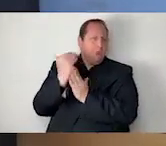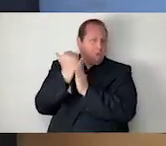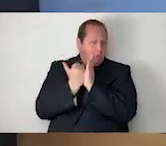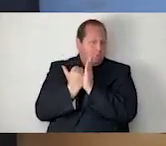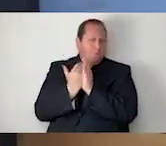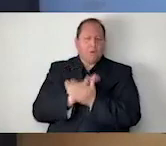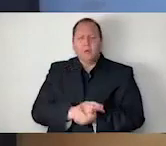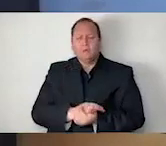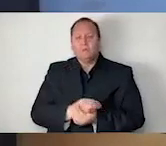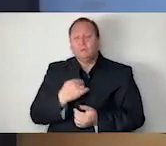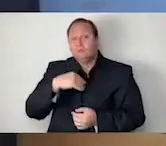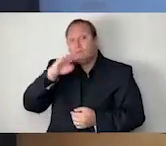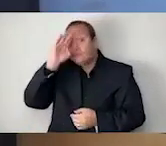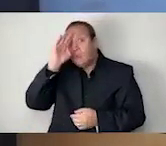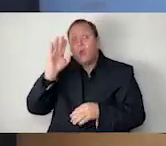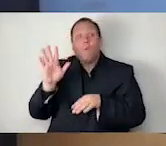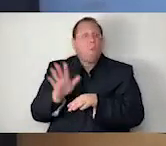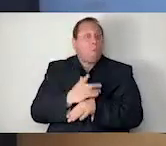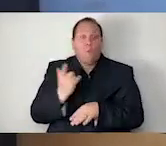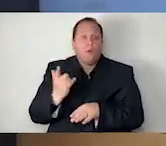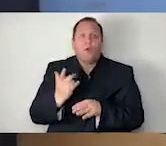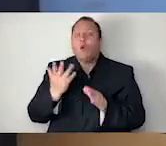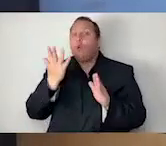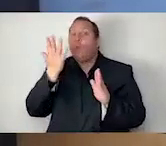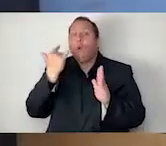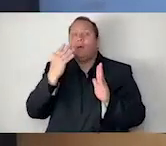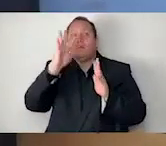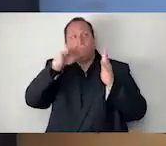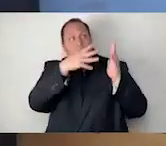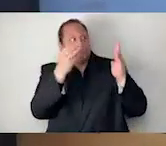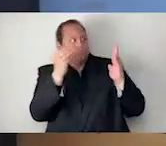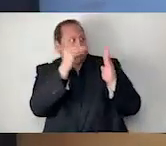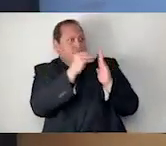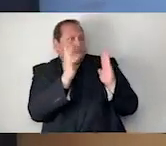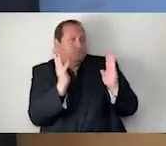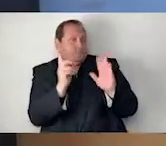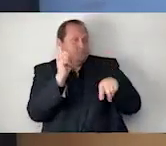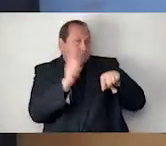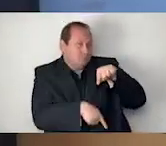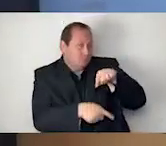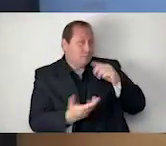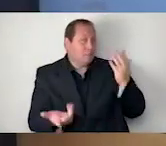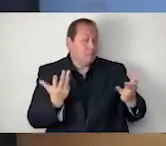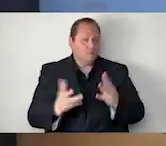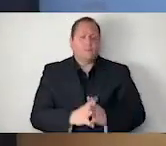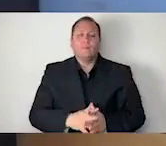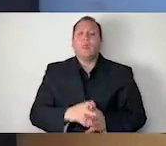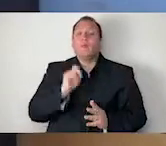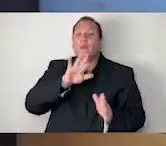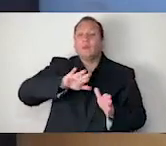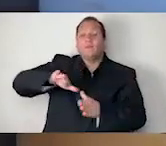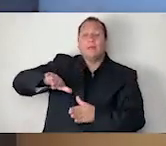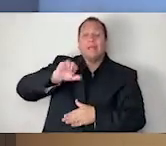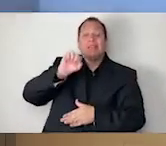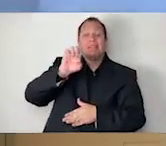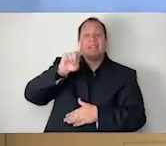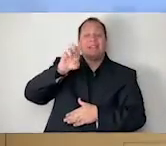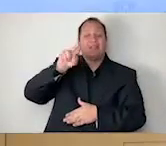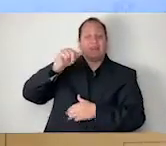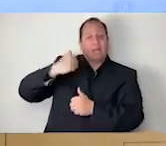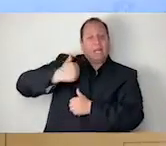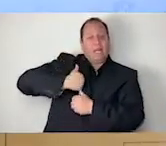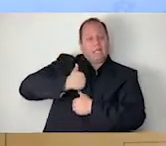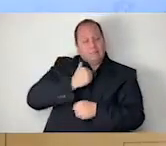días quiero pensar que porque ya no están programados los huevos por otro lado la